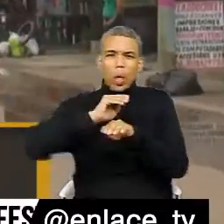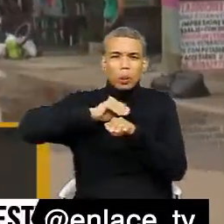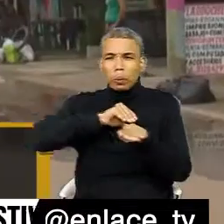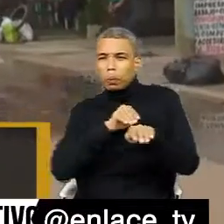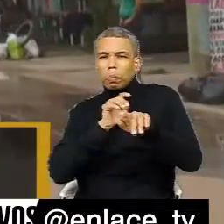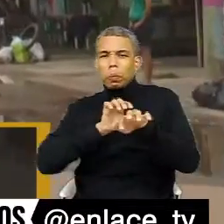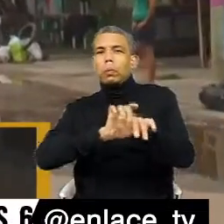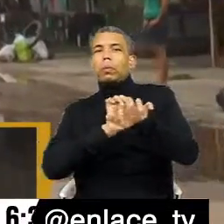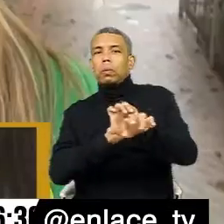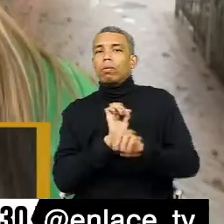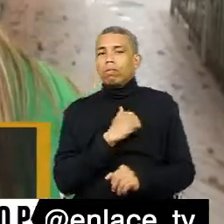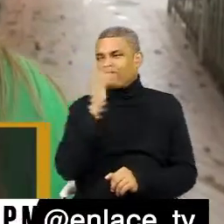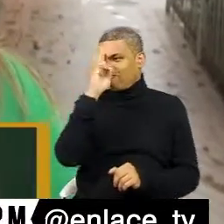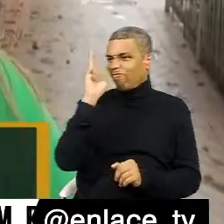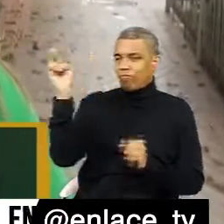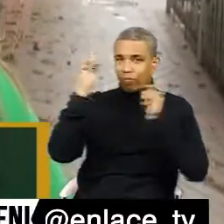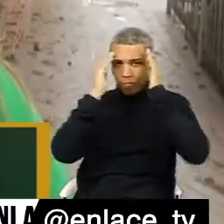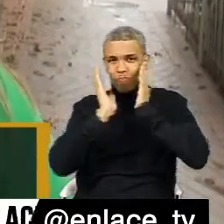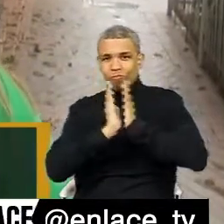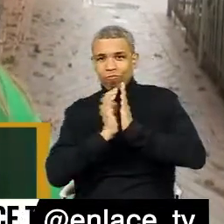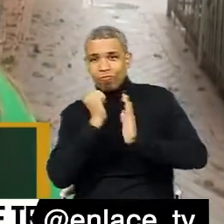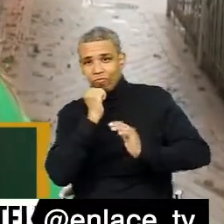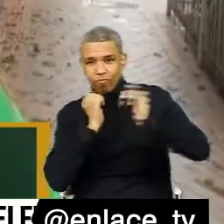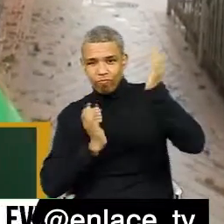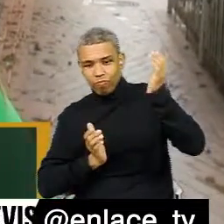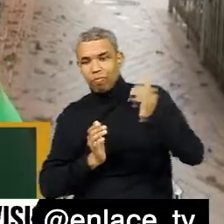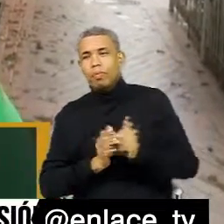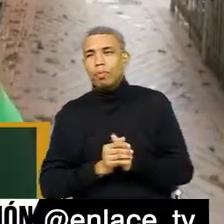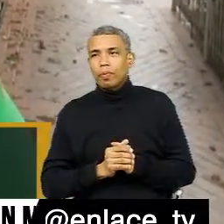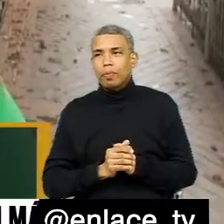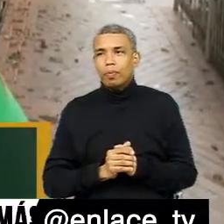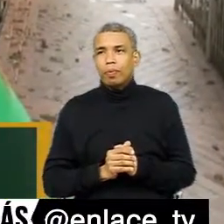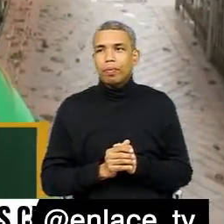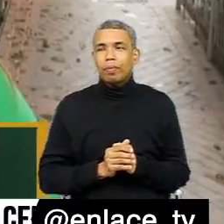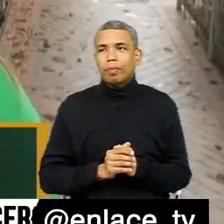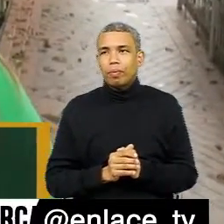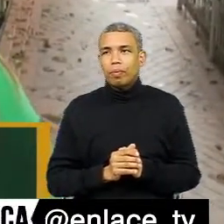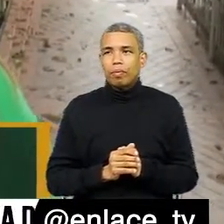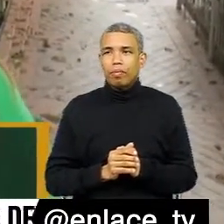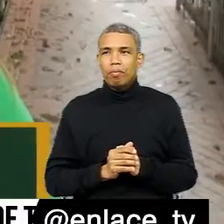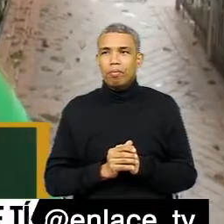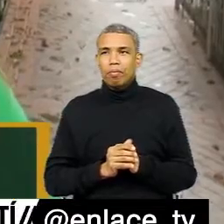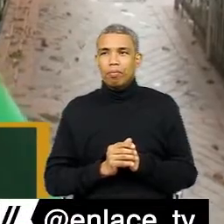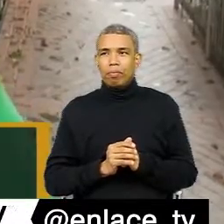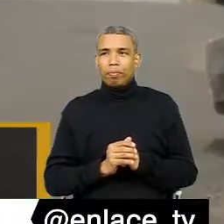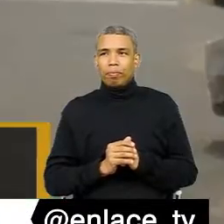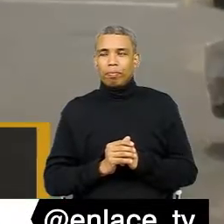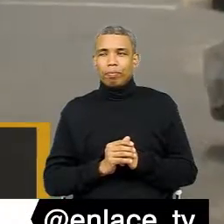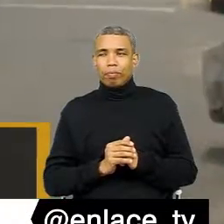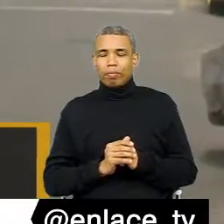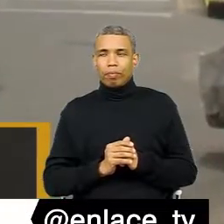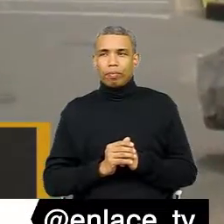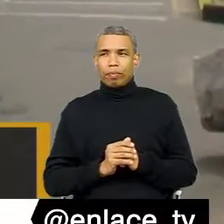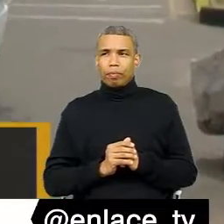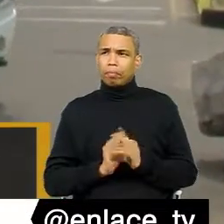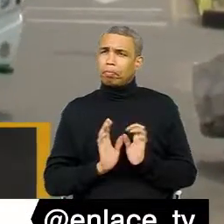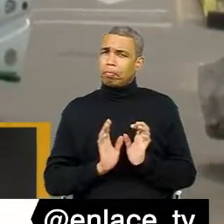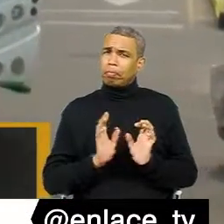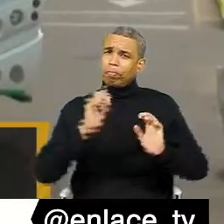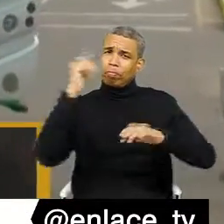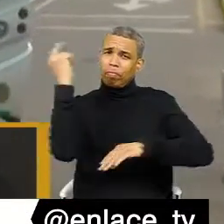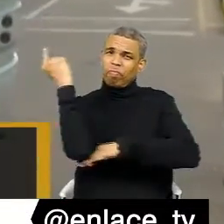celebración religiosa. Esto es una oportunidad no solo pues para hacer una conmemoración ni pues